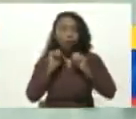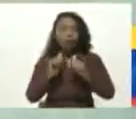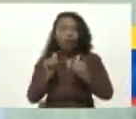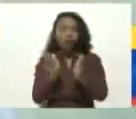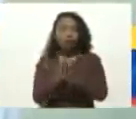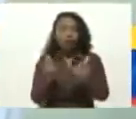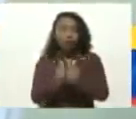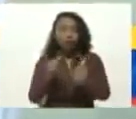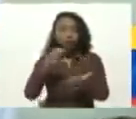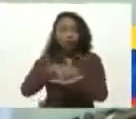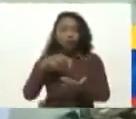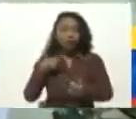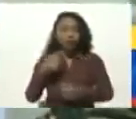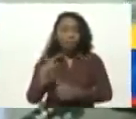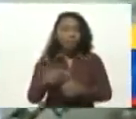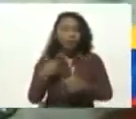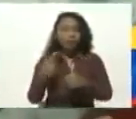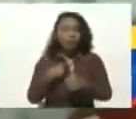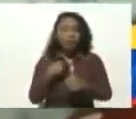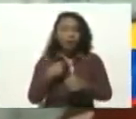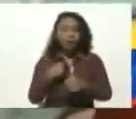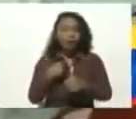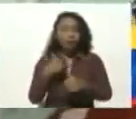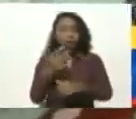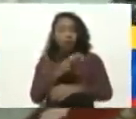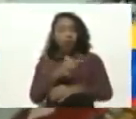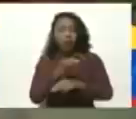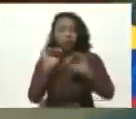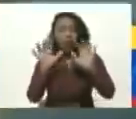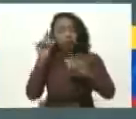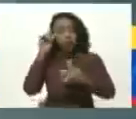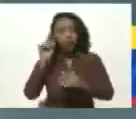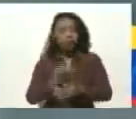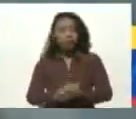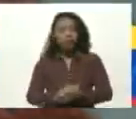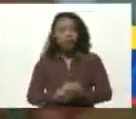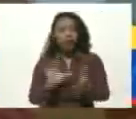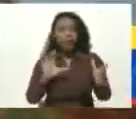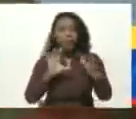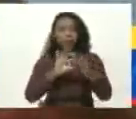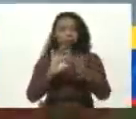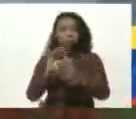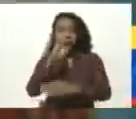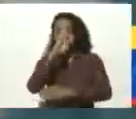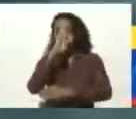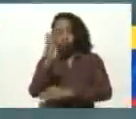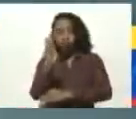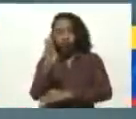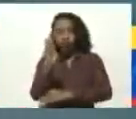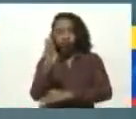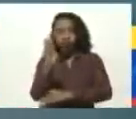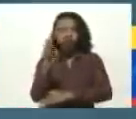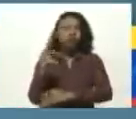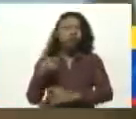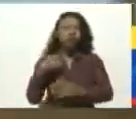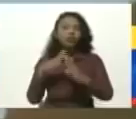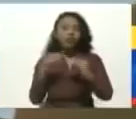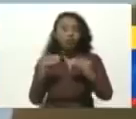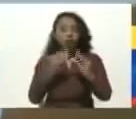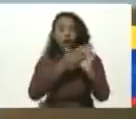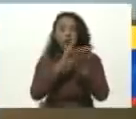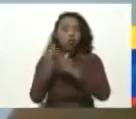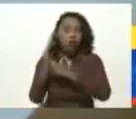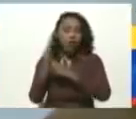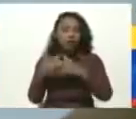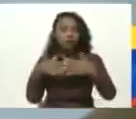Anzoátegui, en las ciudades principales, hace aproximadamente 10 días, de articulación directamente con los condominios, con las urbanizaciones, a